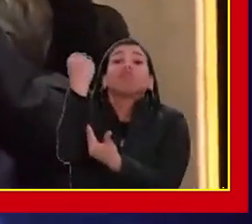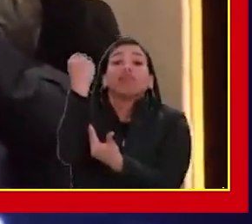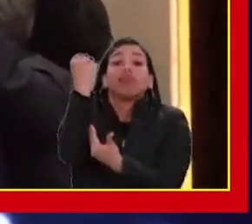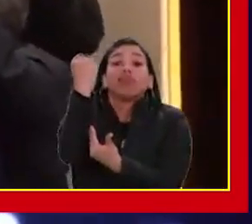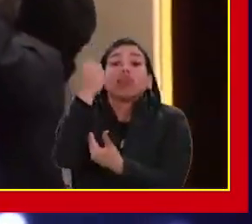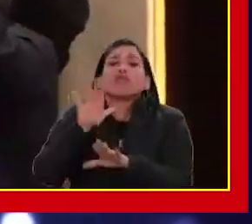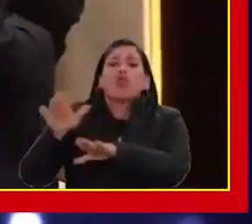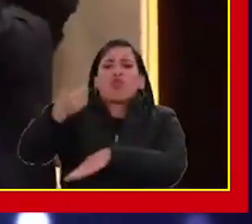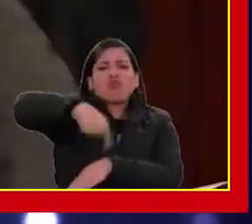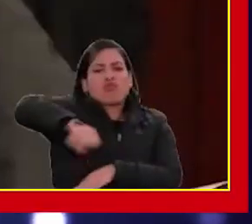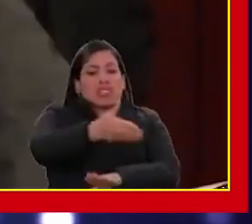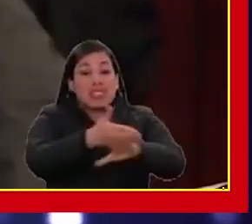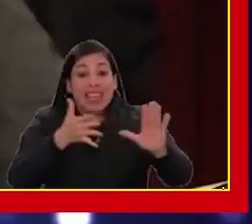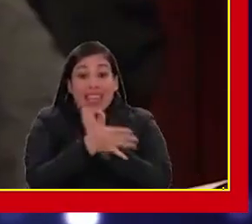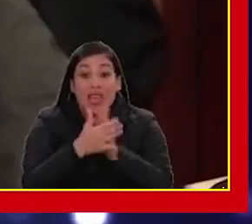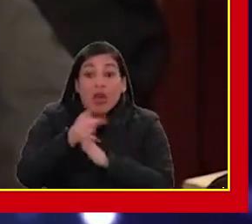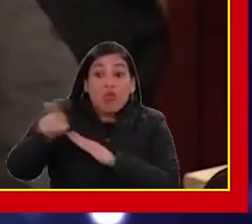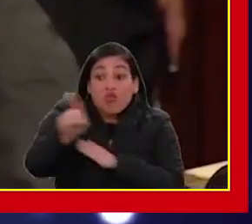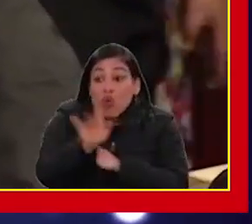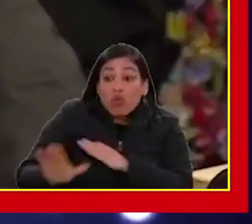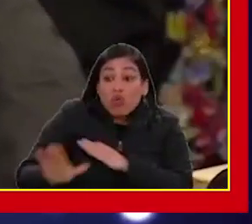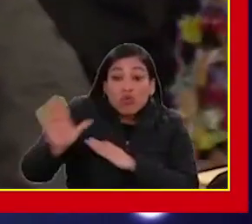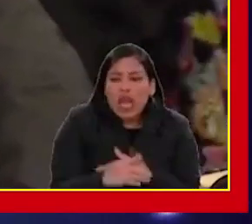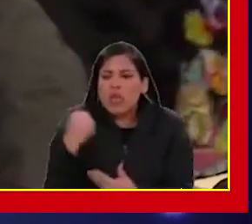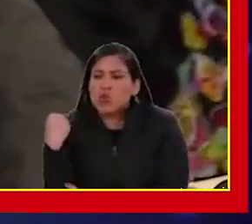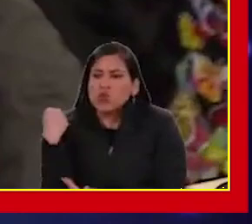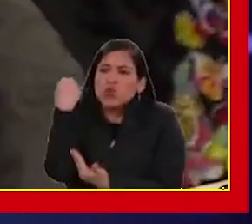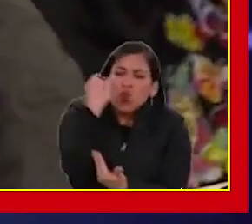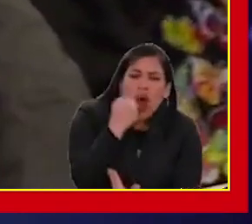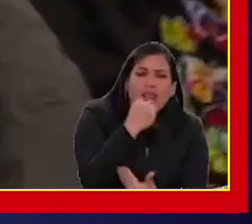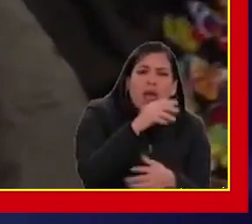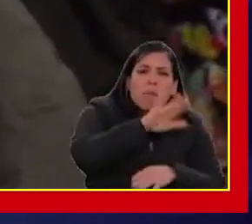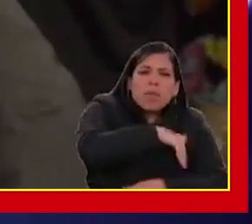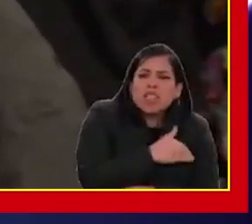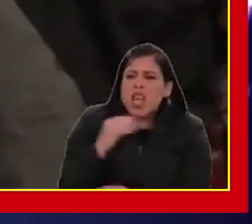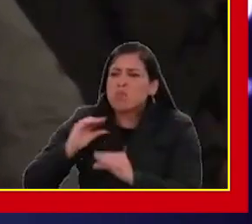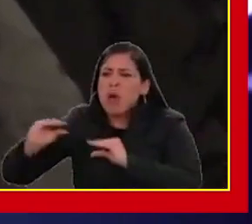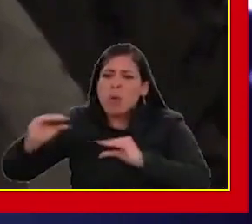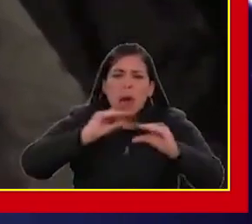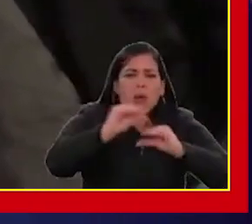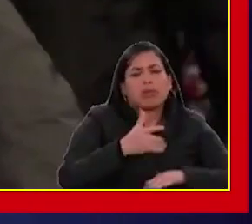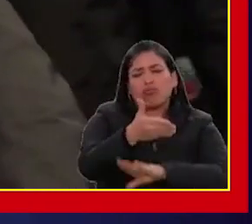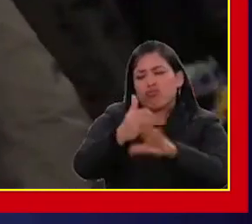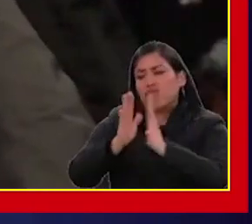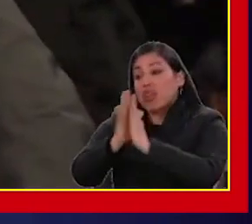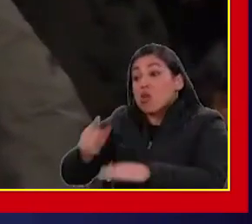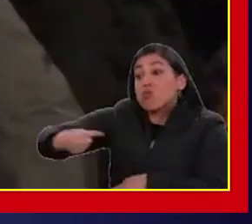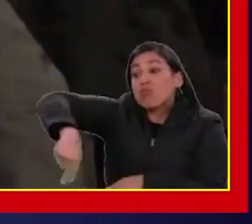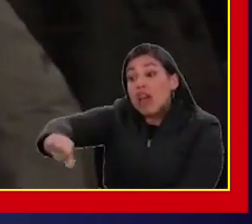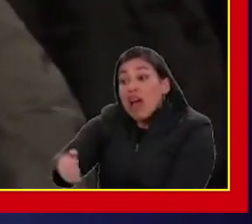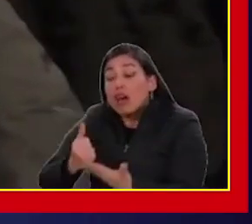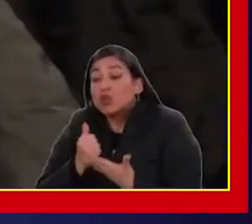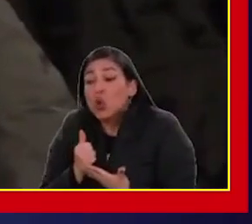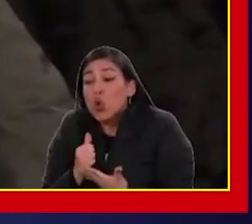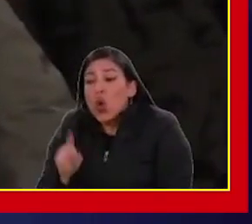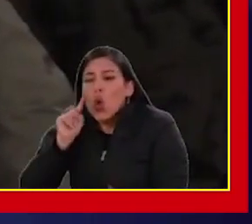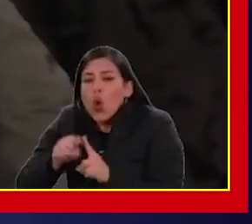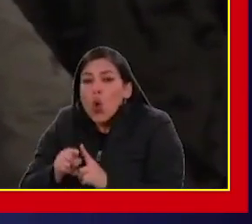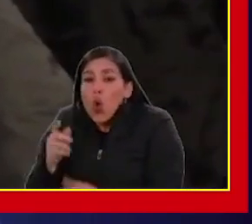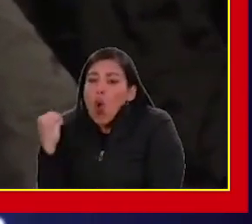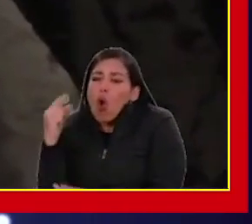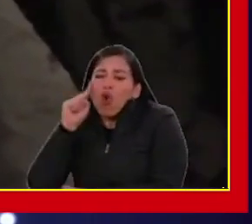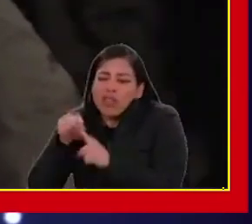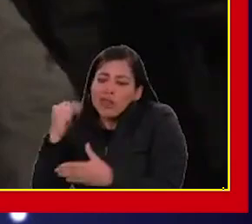el siguiente paso será la conciliación de los textos entre la cámara del senado y la firma del presidente Gustavo